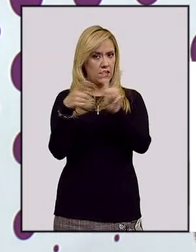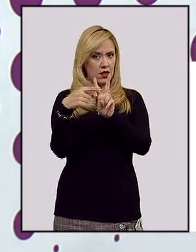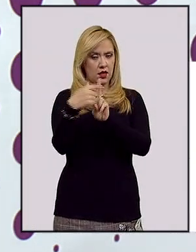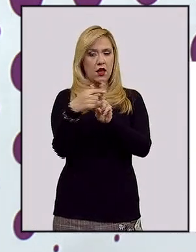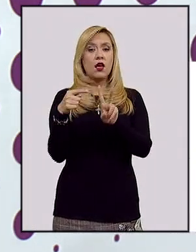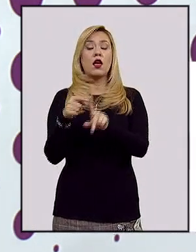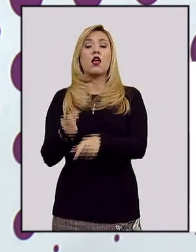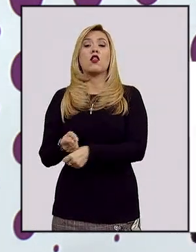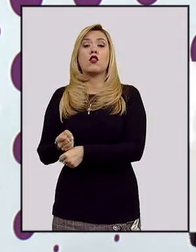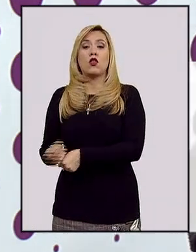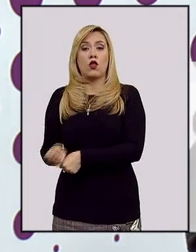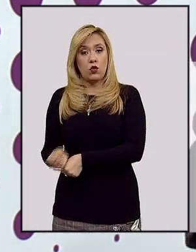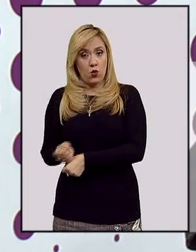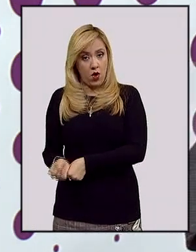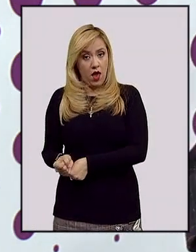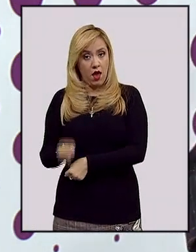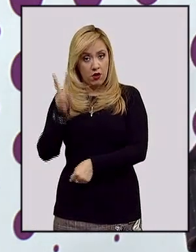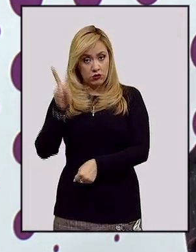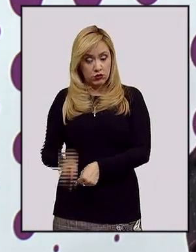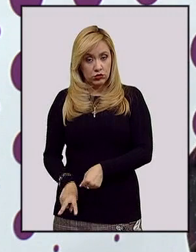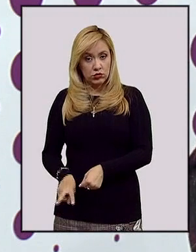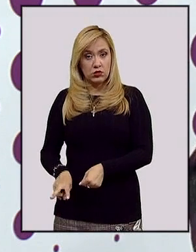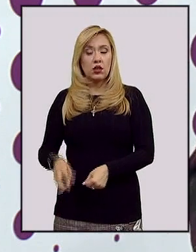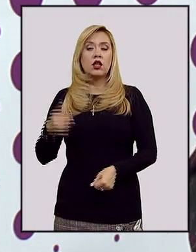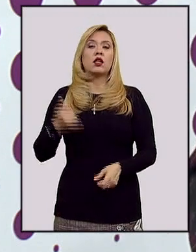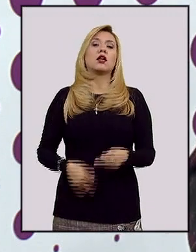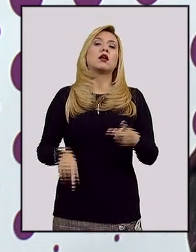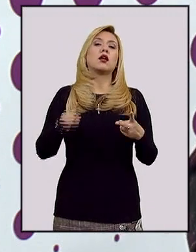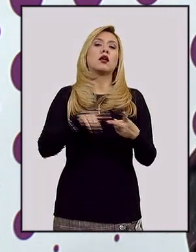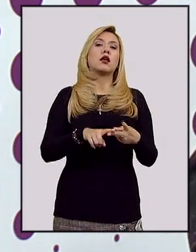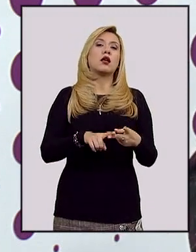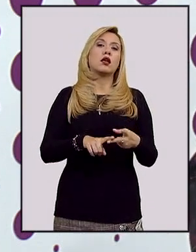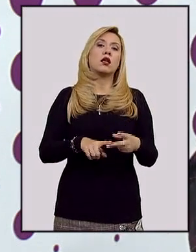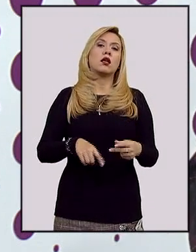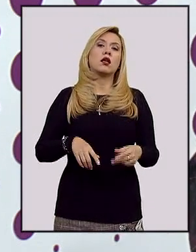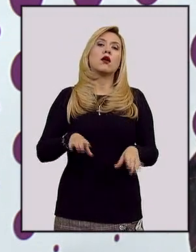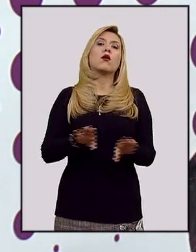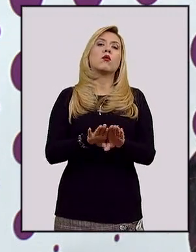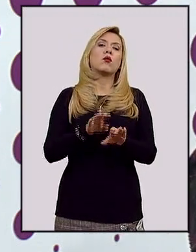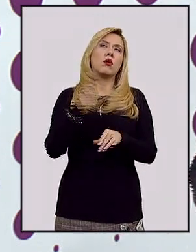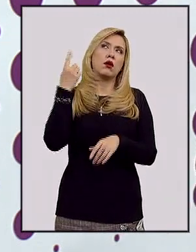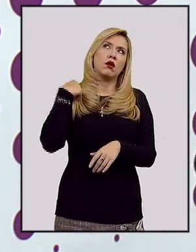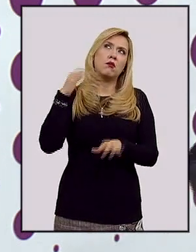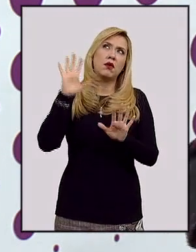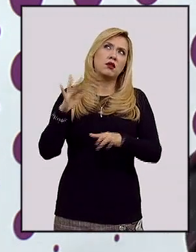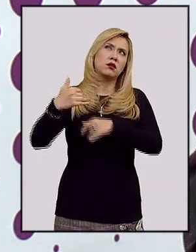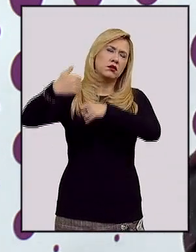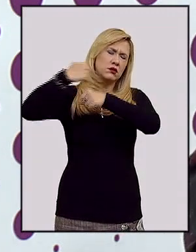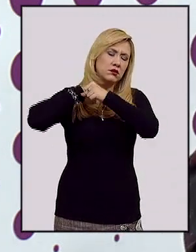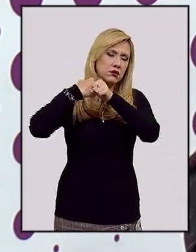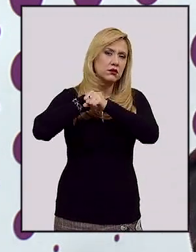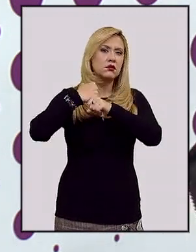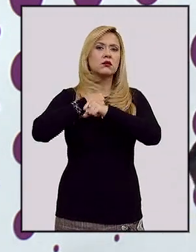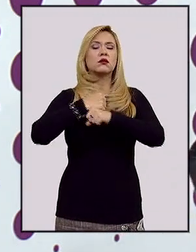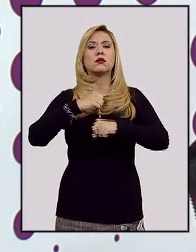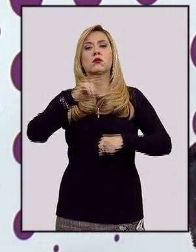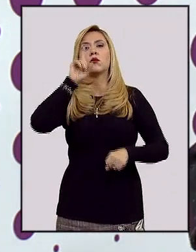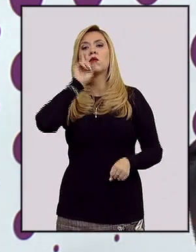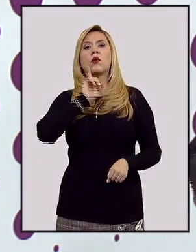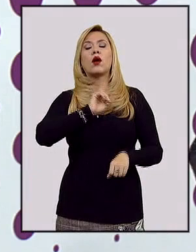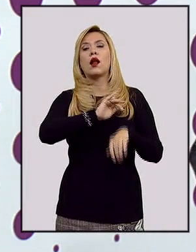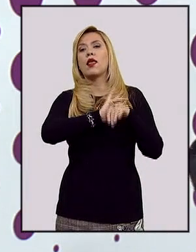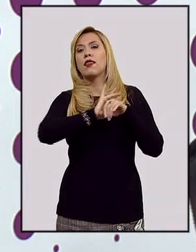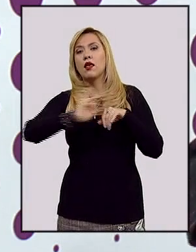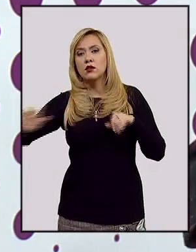la tortura y la tortura a causa de las condiciones a las que someten a las mujeres. En este caso, en que tenían a mujeres